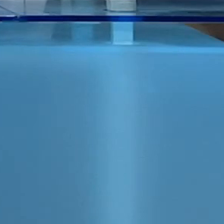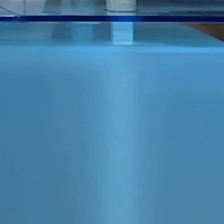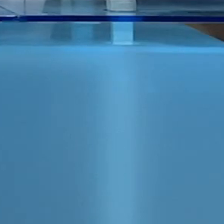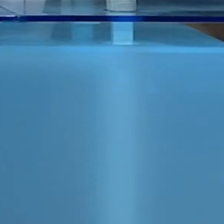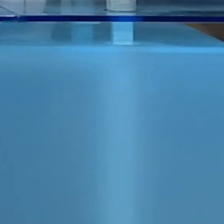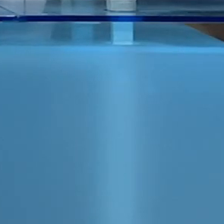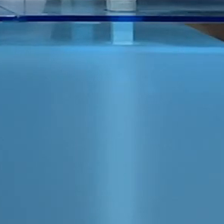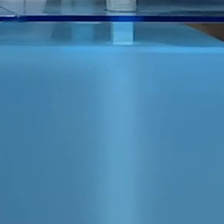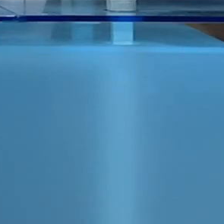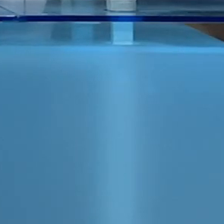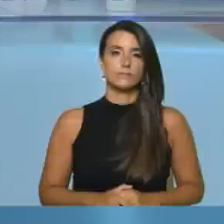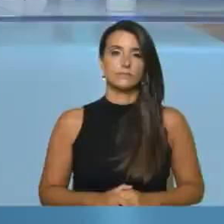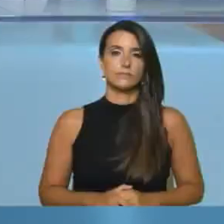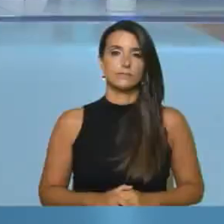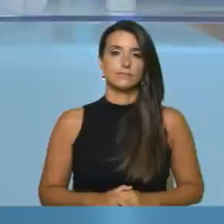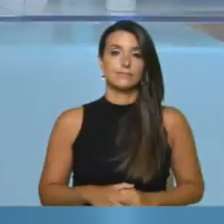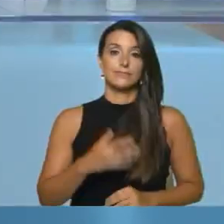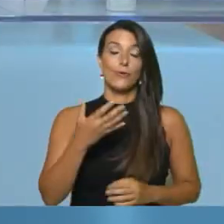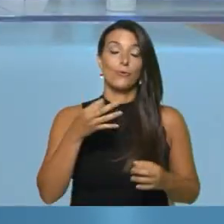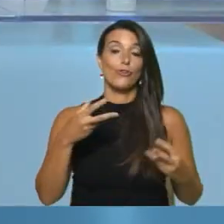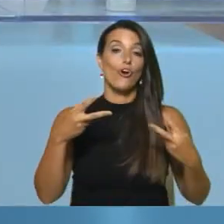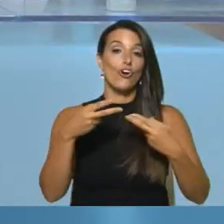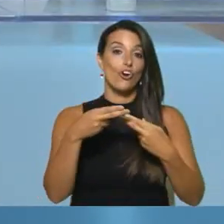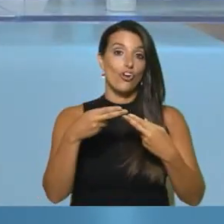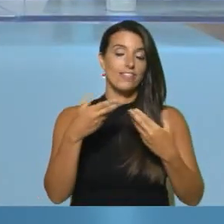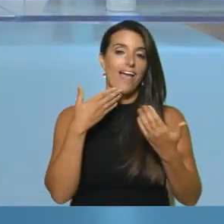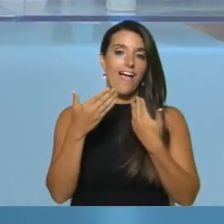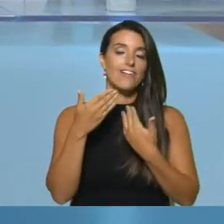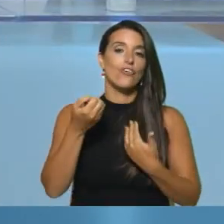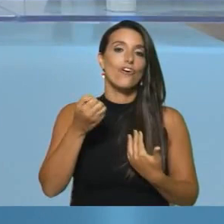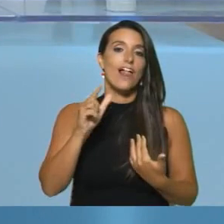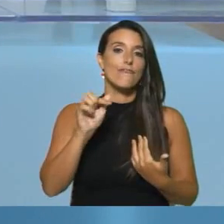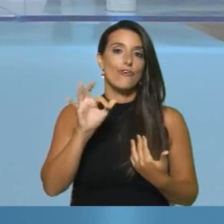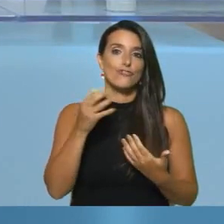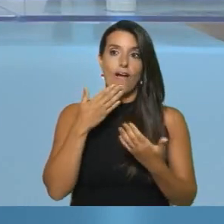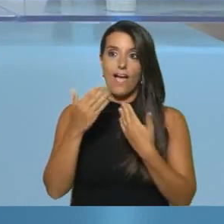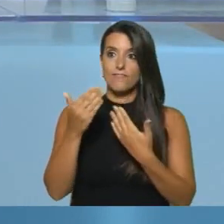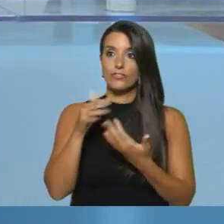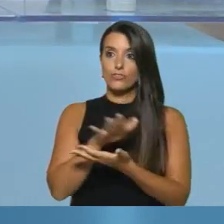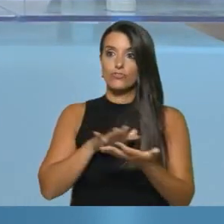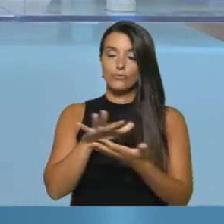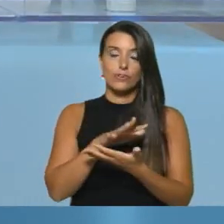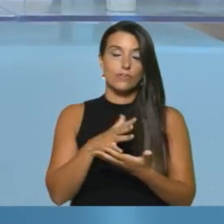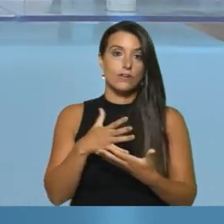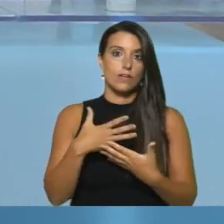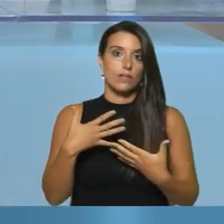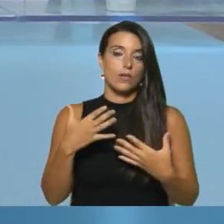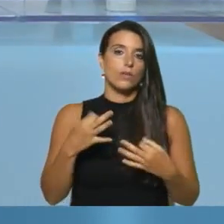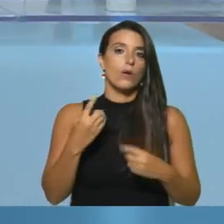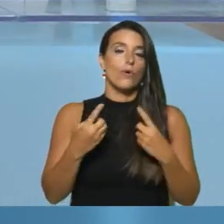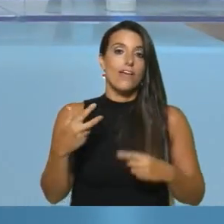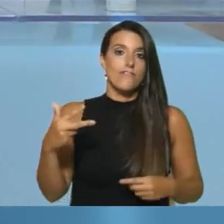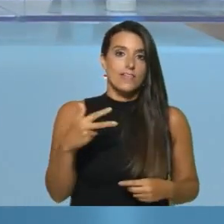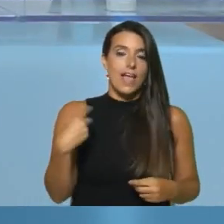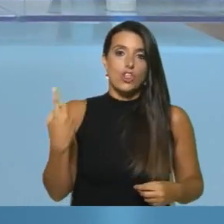apasionante conversar con Alfonso en la tanda sobre los hechos que acontecieron hace 50 años hay algunas fechas que nos